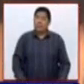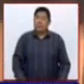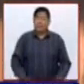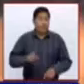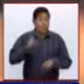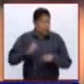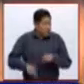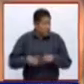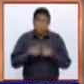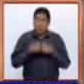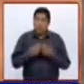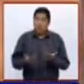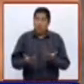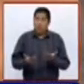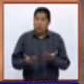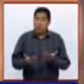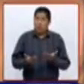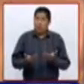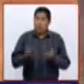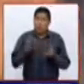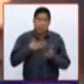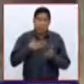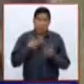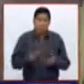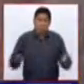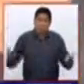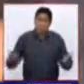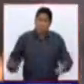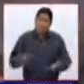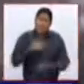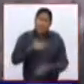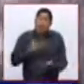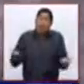No puede ser también que se pueda quedar con mis cosas.